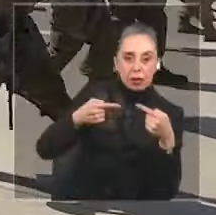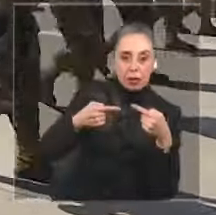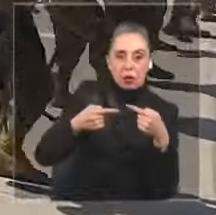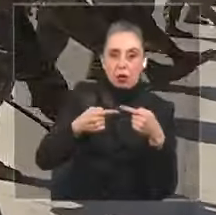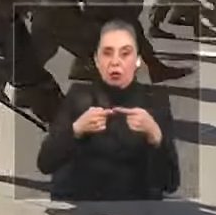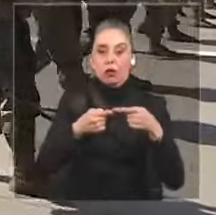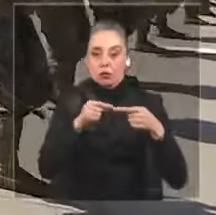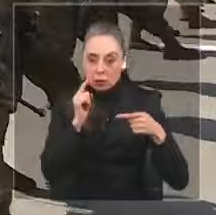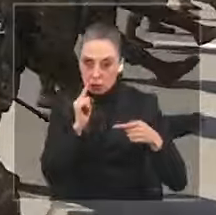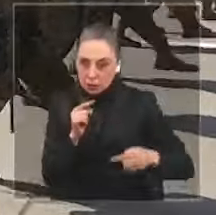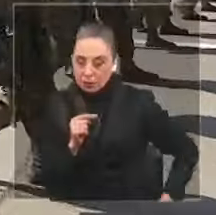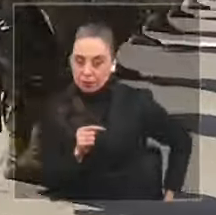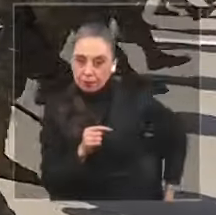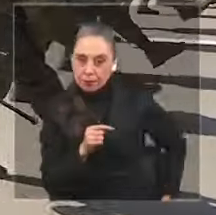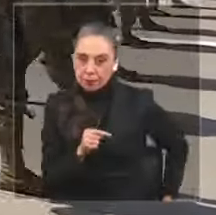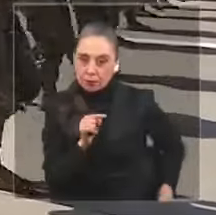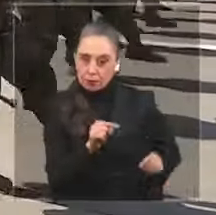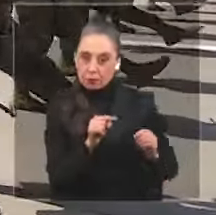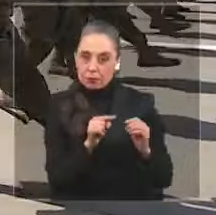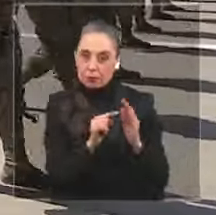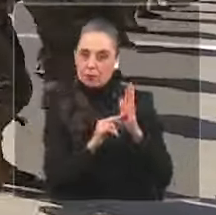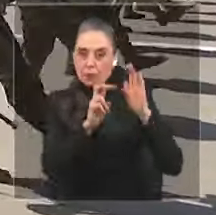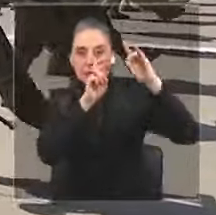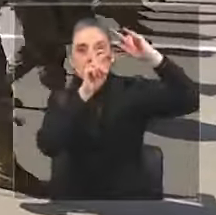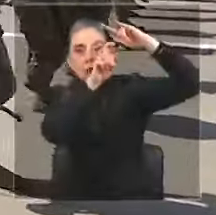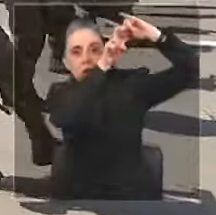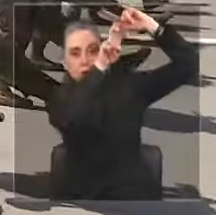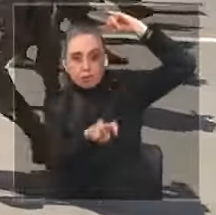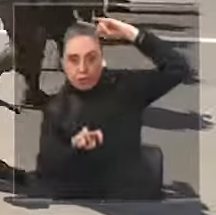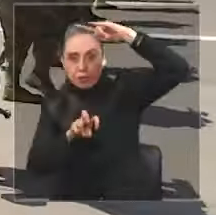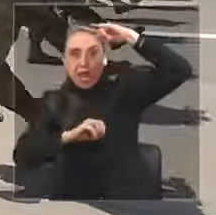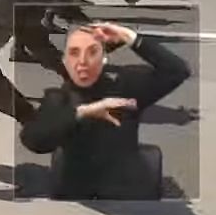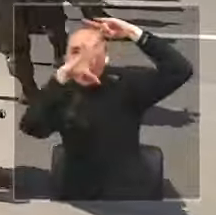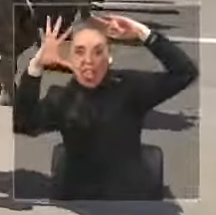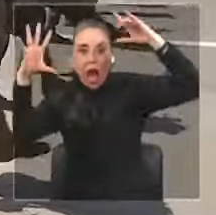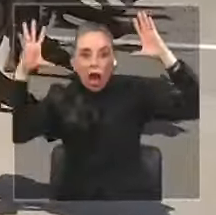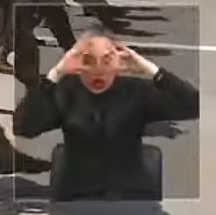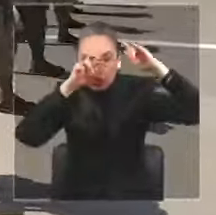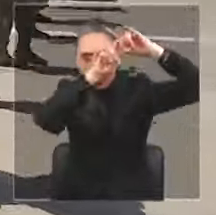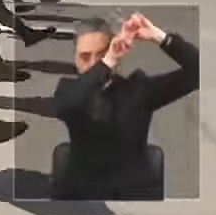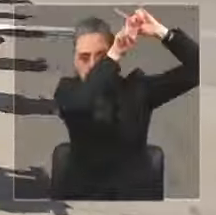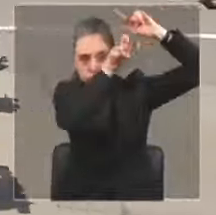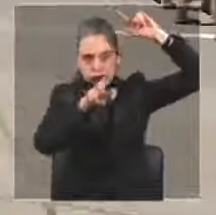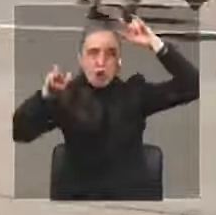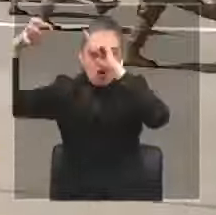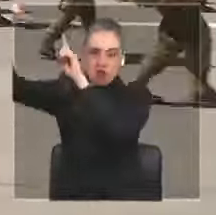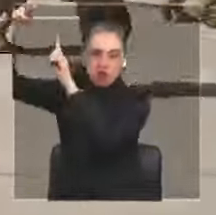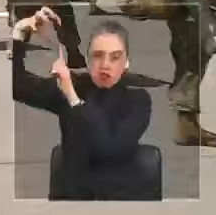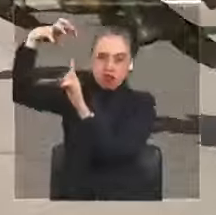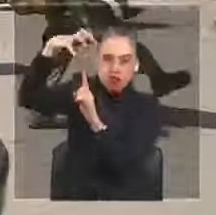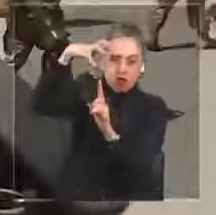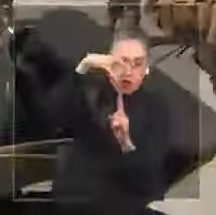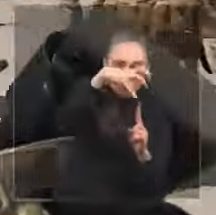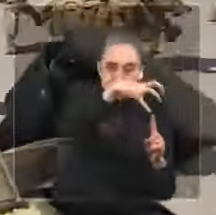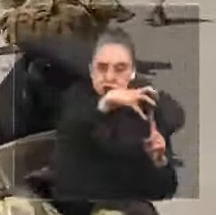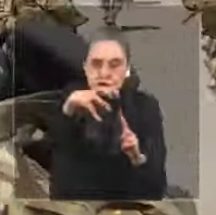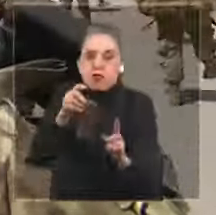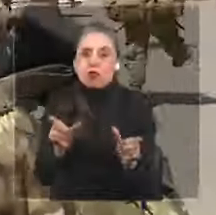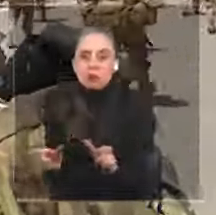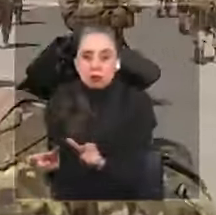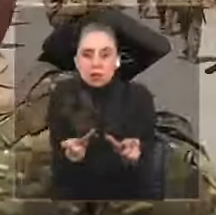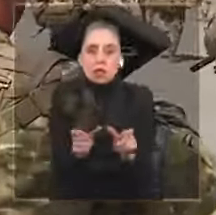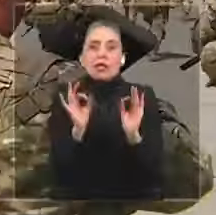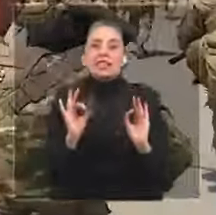ala fija y ala rotatoria, con saltos tácticos diurnos y nocturnos, constituyendo el mayor completo orgánico de la Brigada de